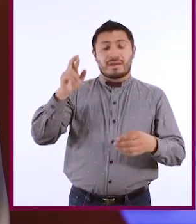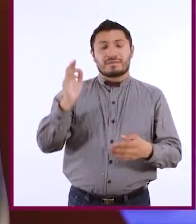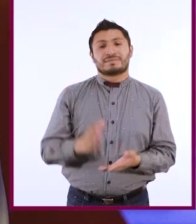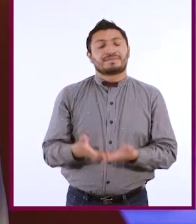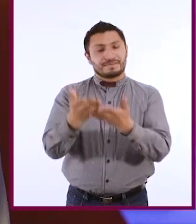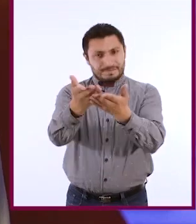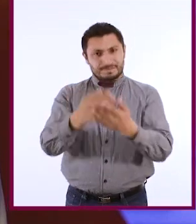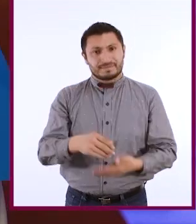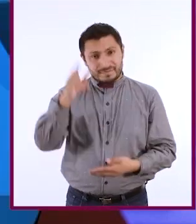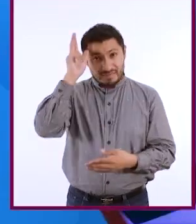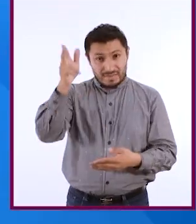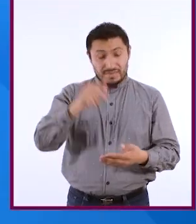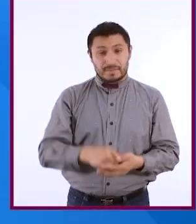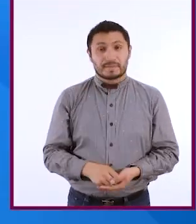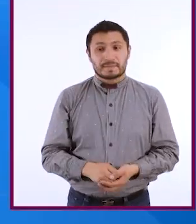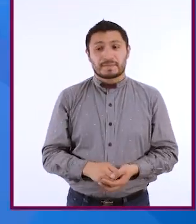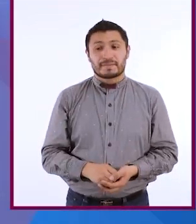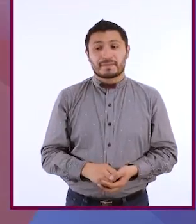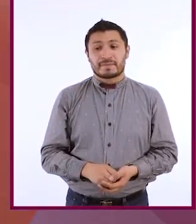Hola, Donovan.